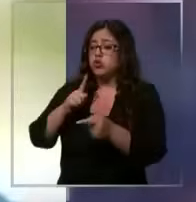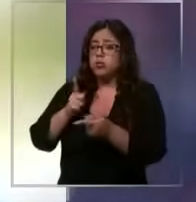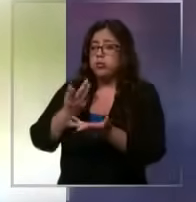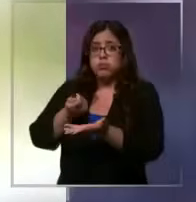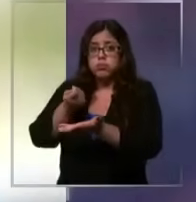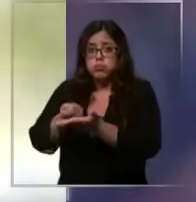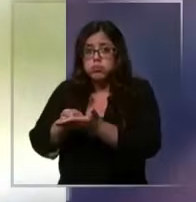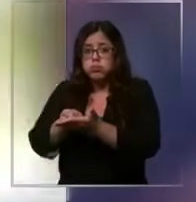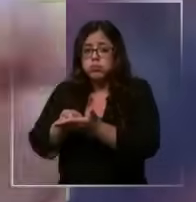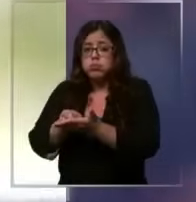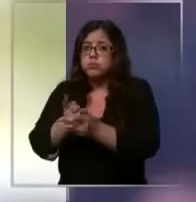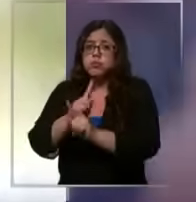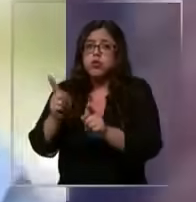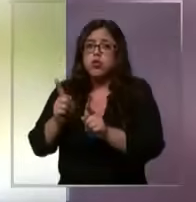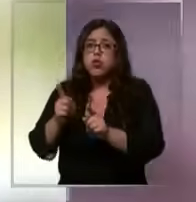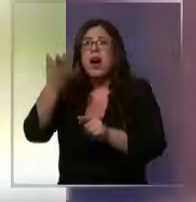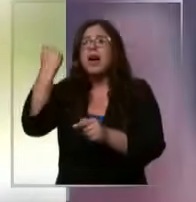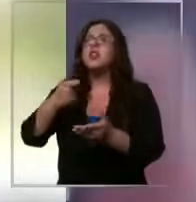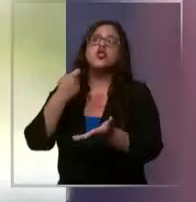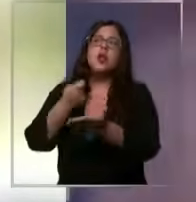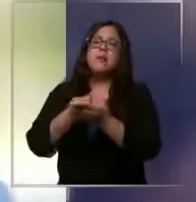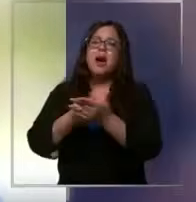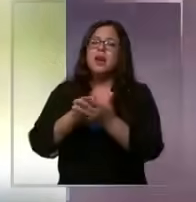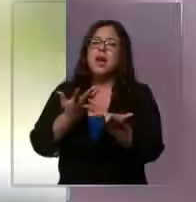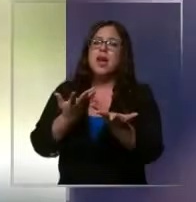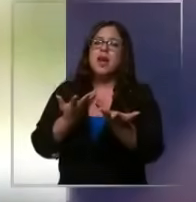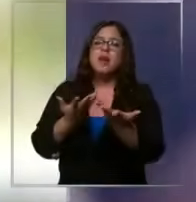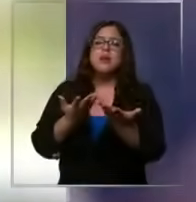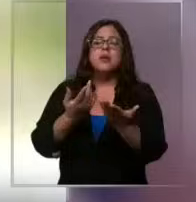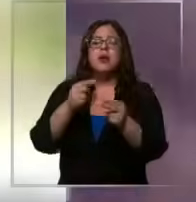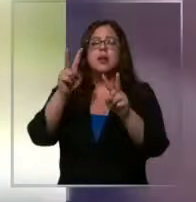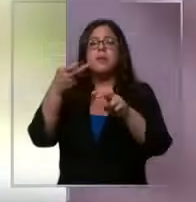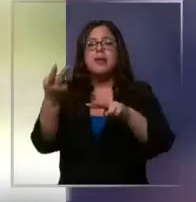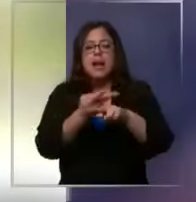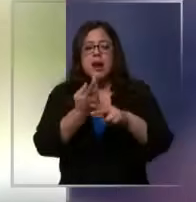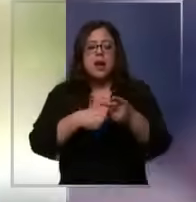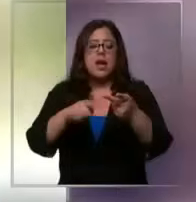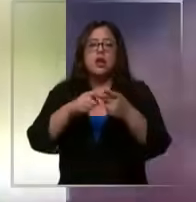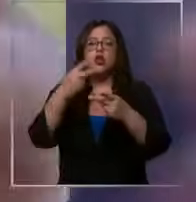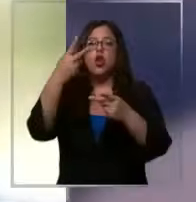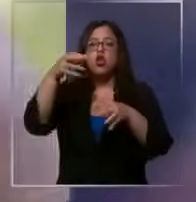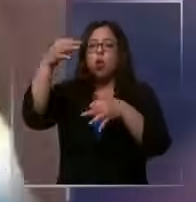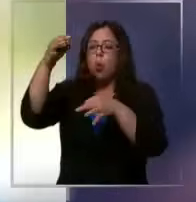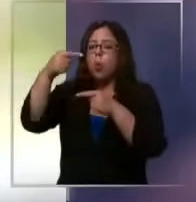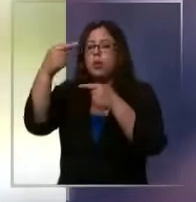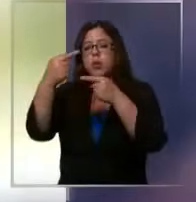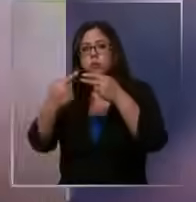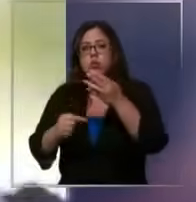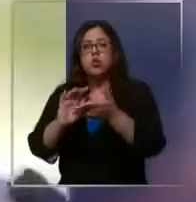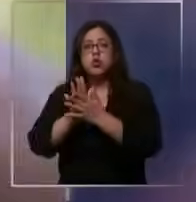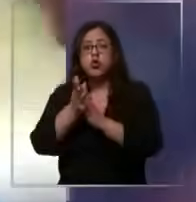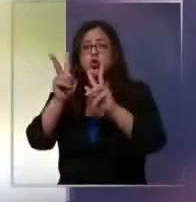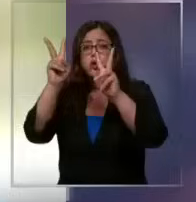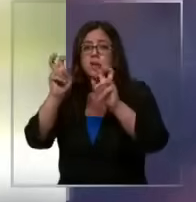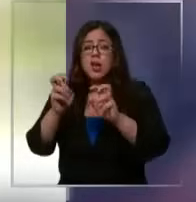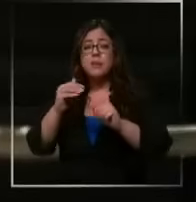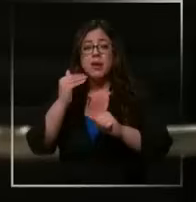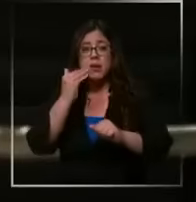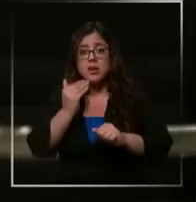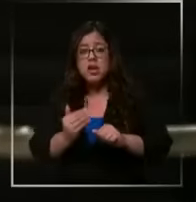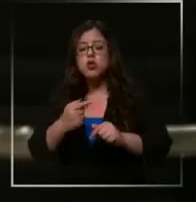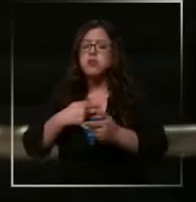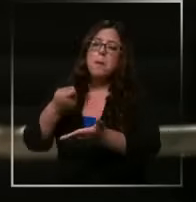tus gastos personales. Yo le pagaba mitad del arriendo, dos cuentas y todo lo que era relacionado con Luciano, yo lo pagaba